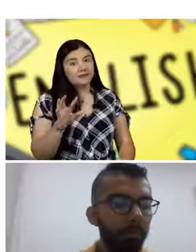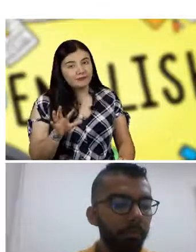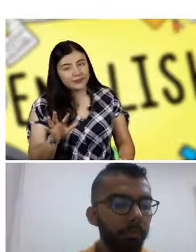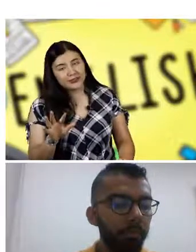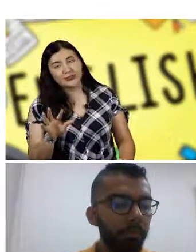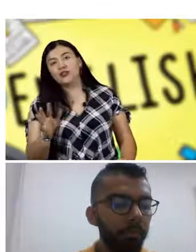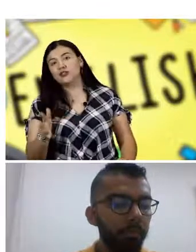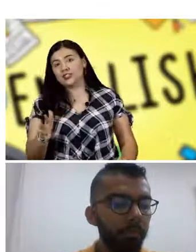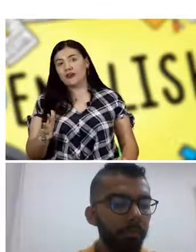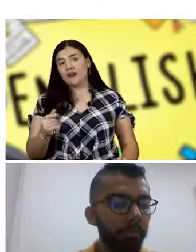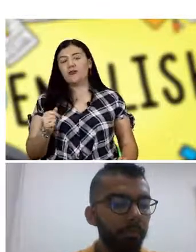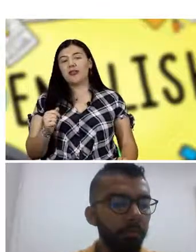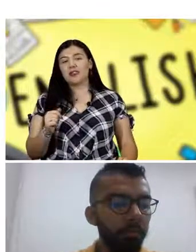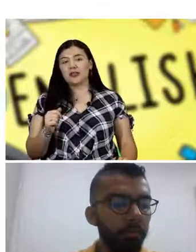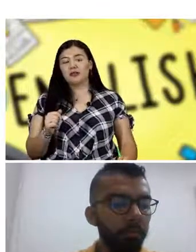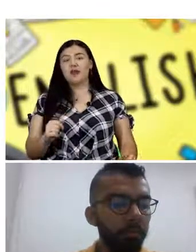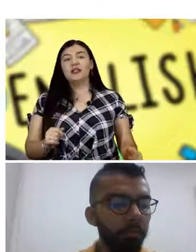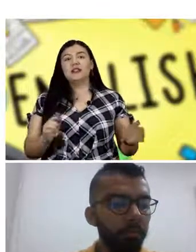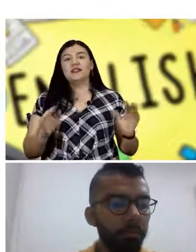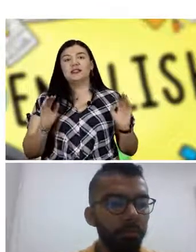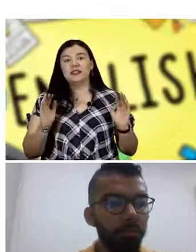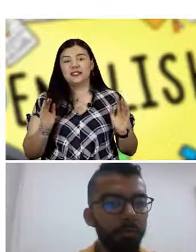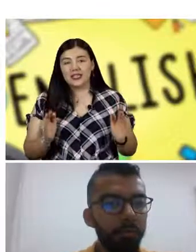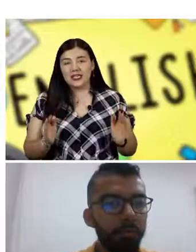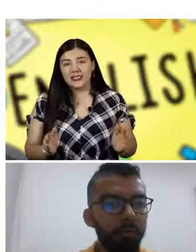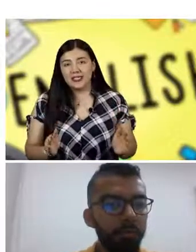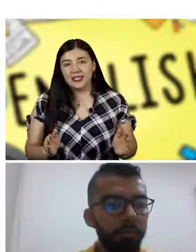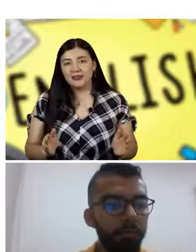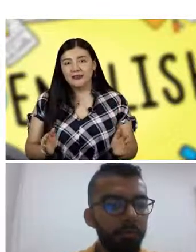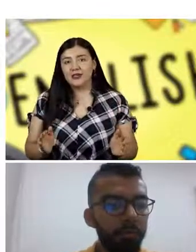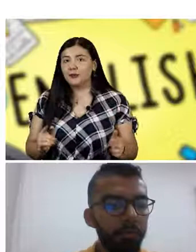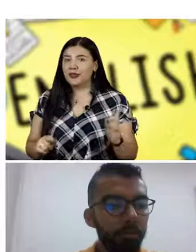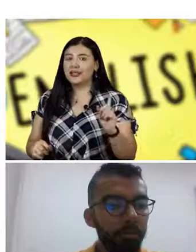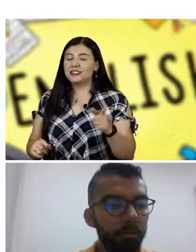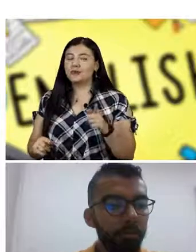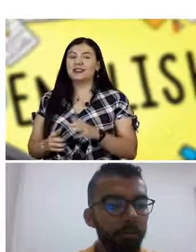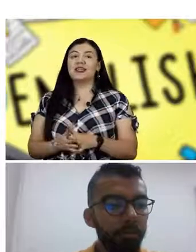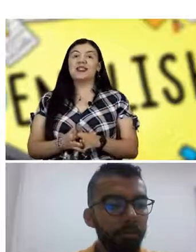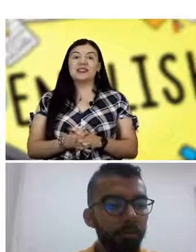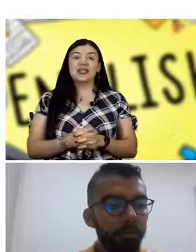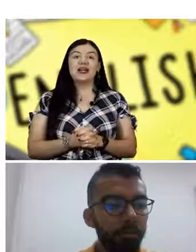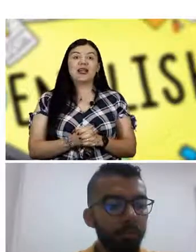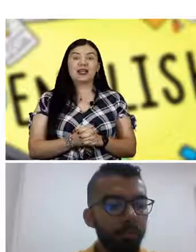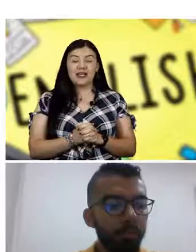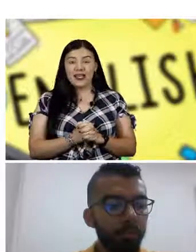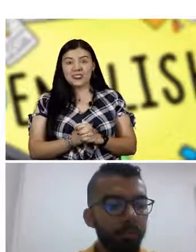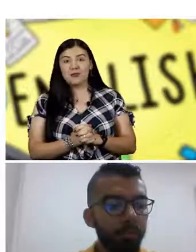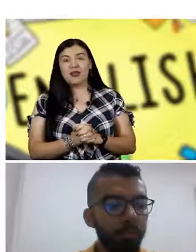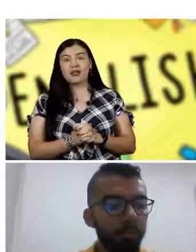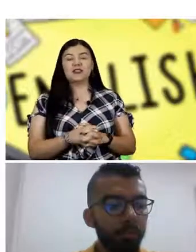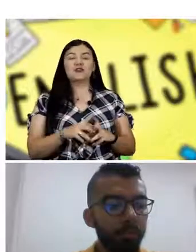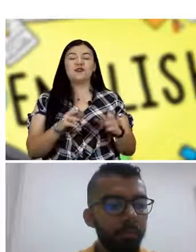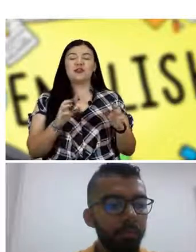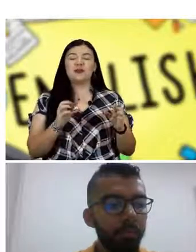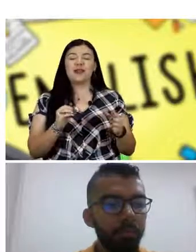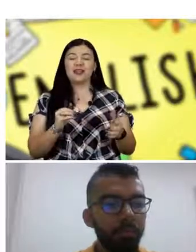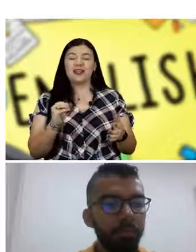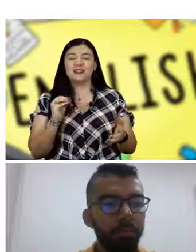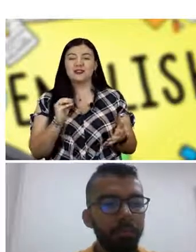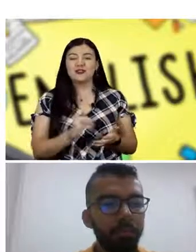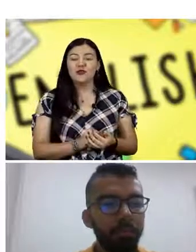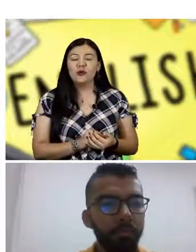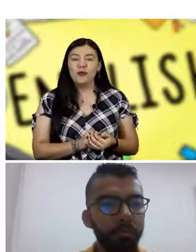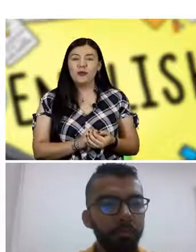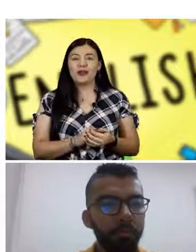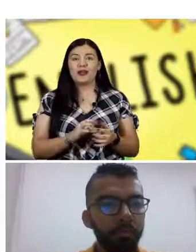ustedes no saben cómo hacerlo, quédense aquí conmigo porque después de esta explicación ustedes van a